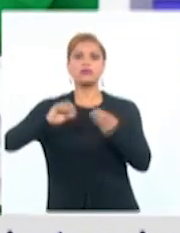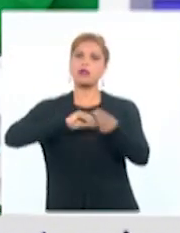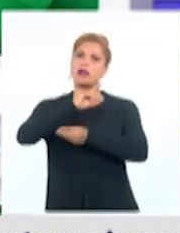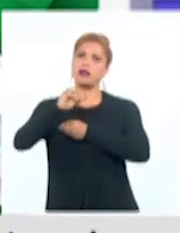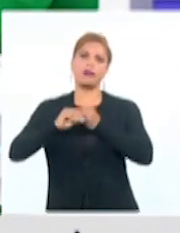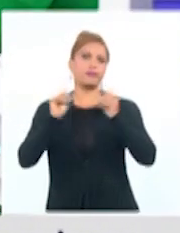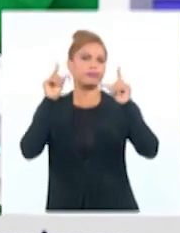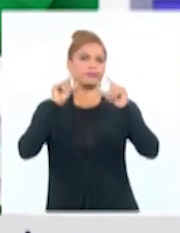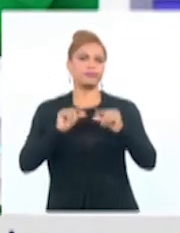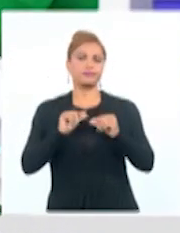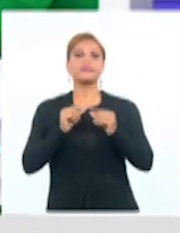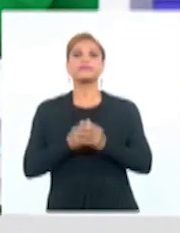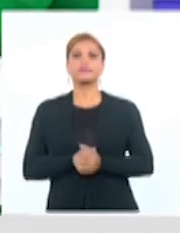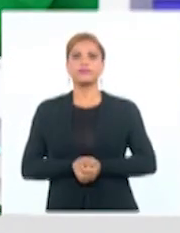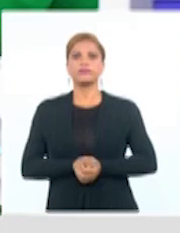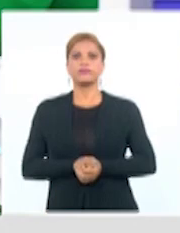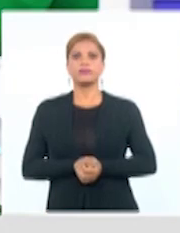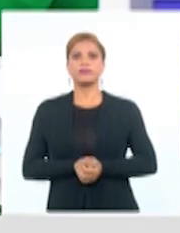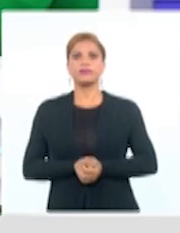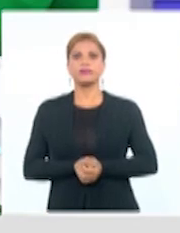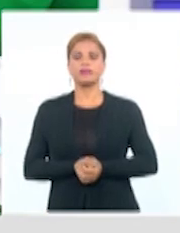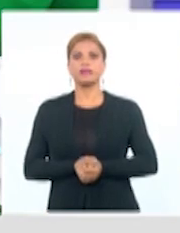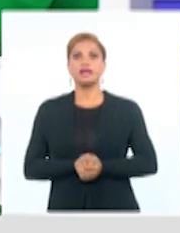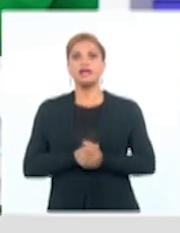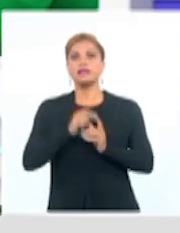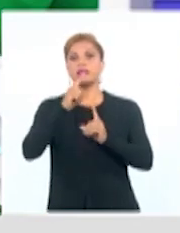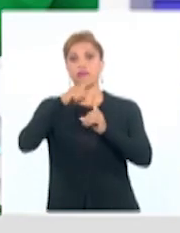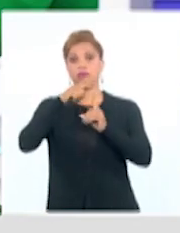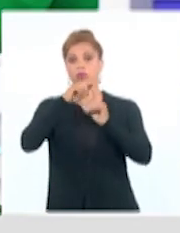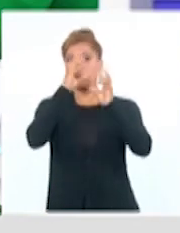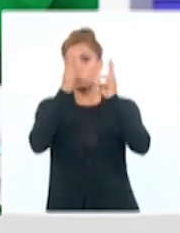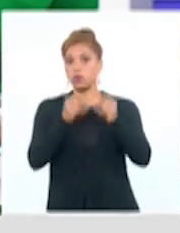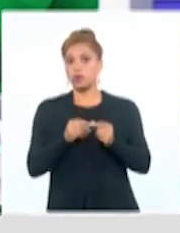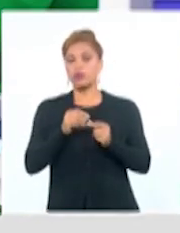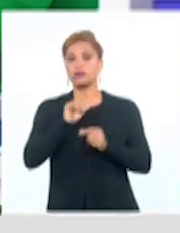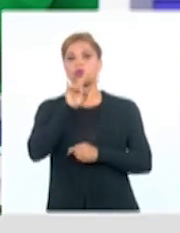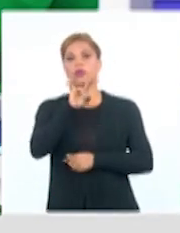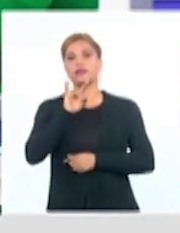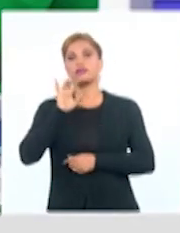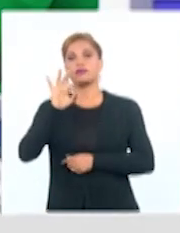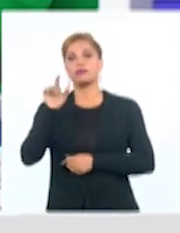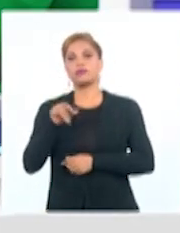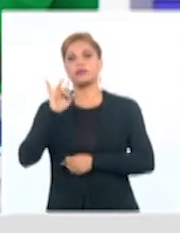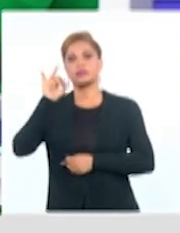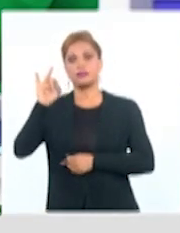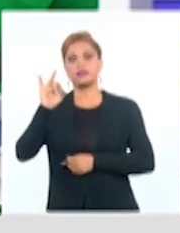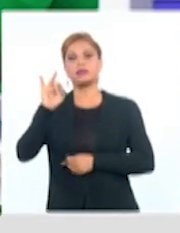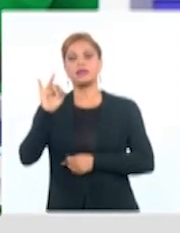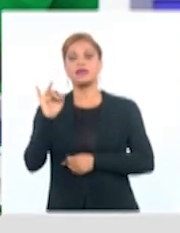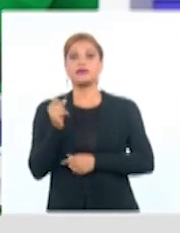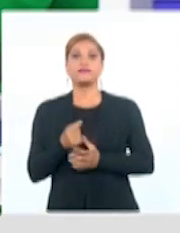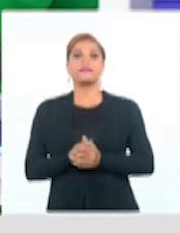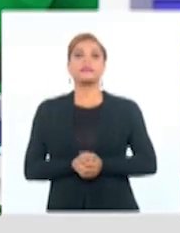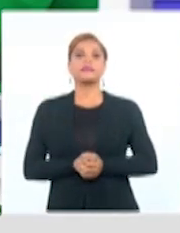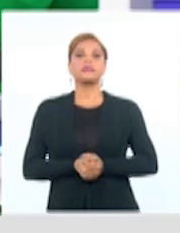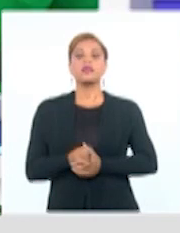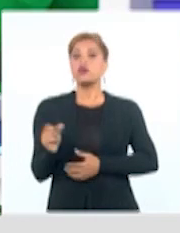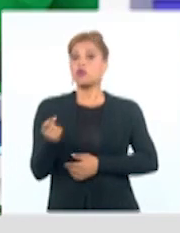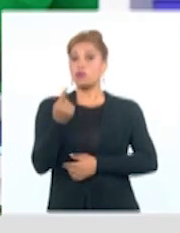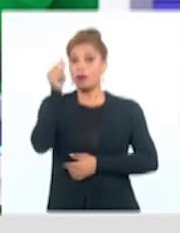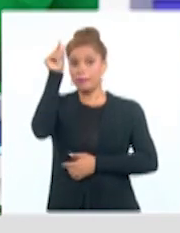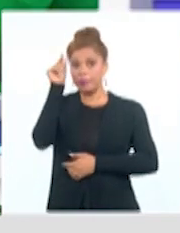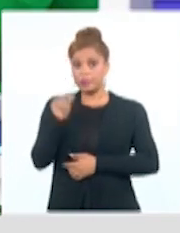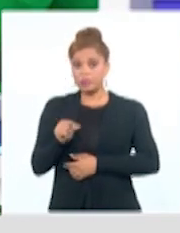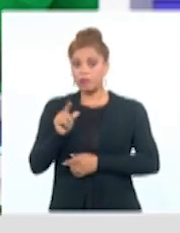modifica mucho, y en el acumulado el 98,7%. Una sola persona de las diagnosticadas,